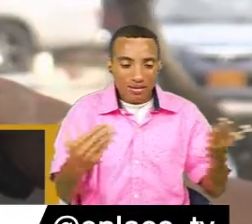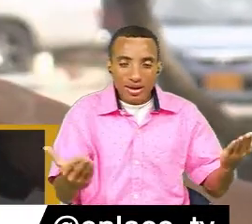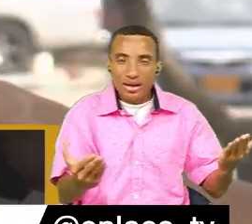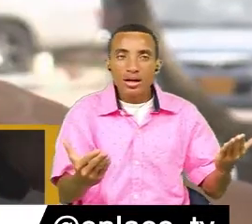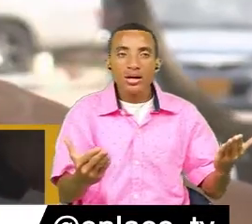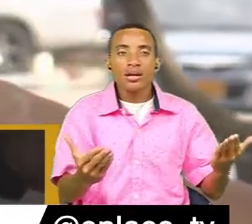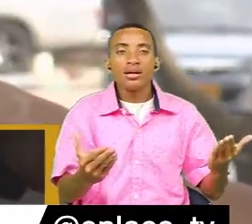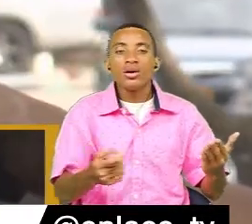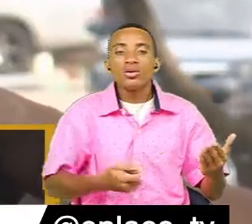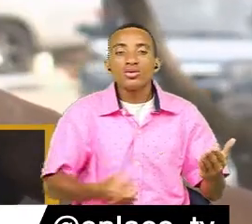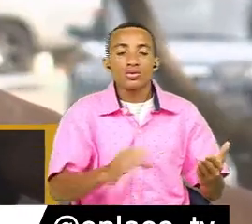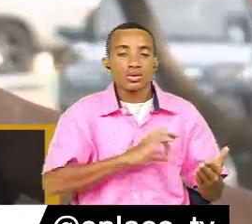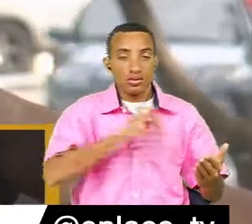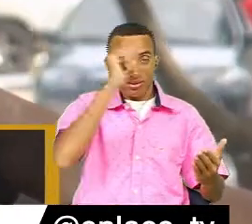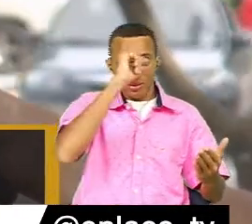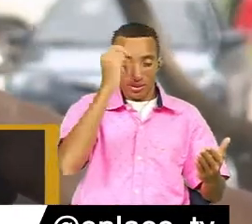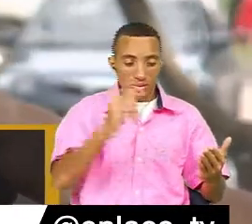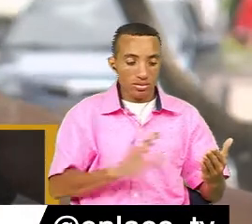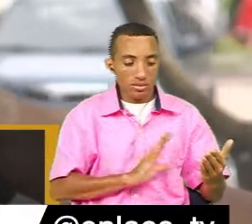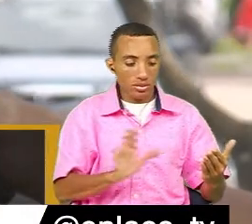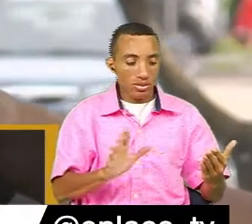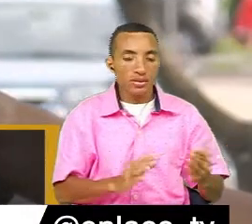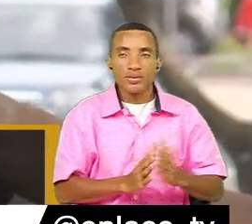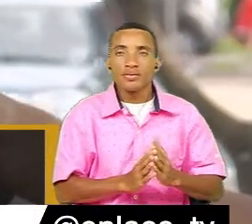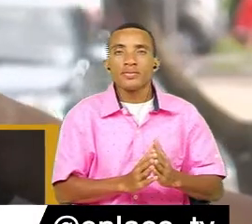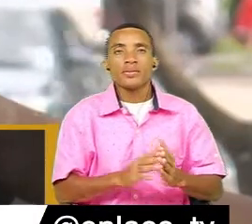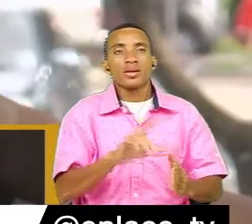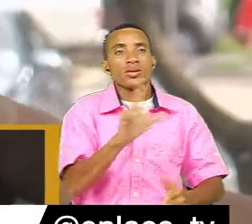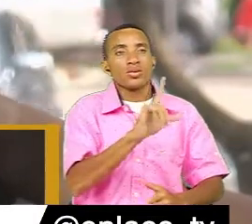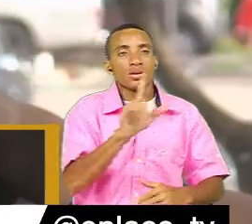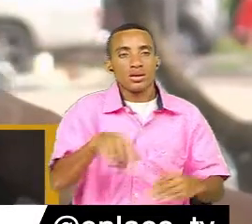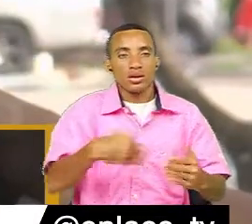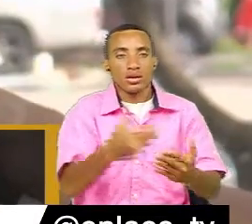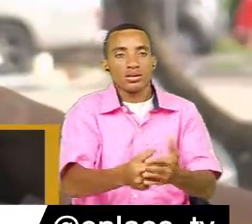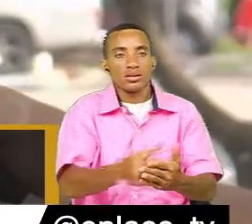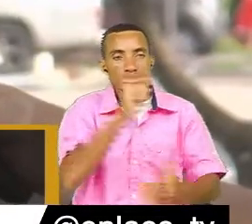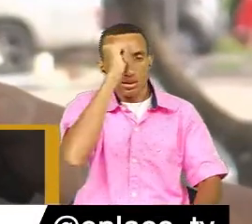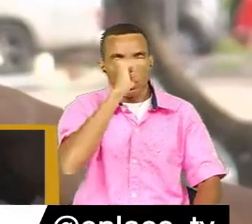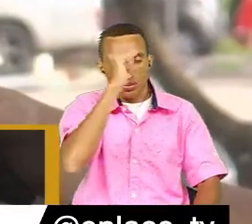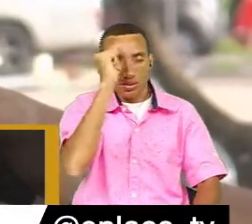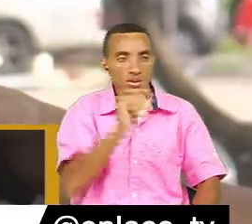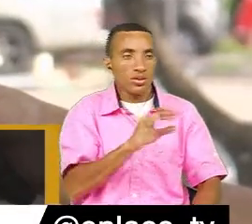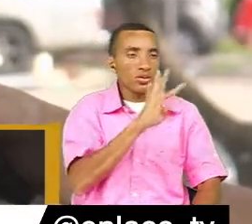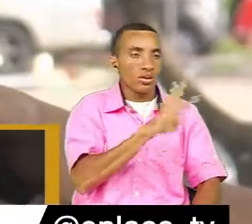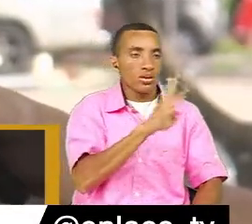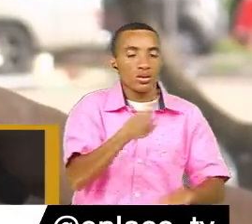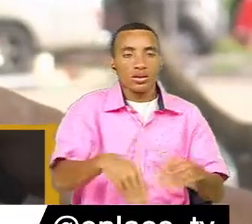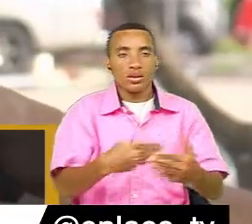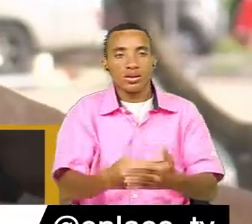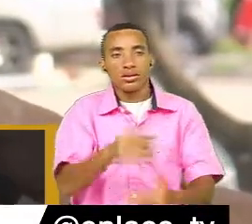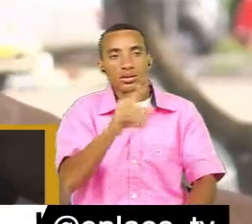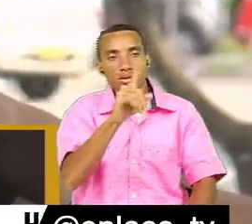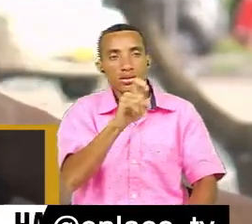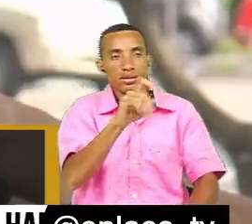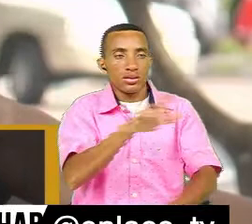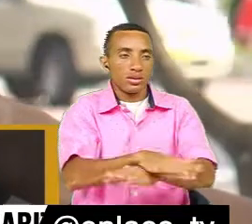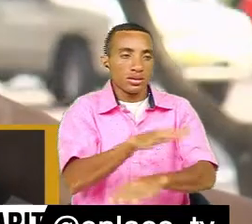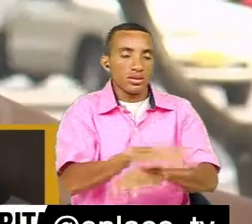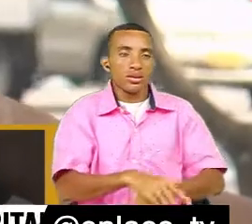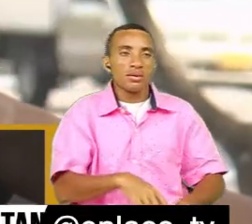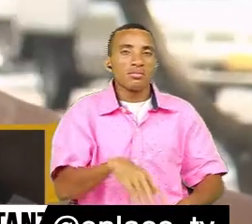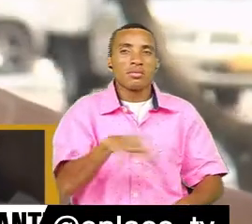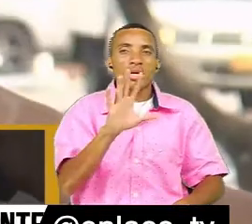semana, están abiertas solo del lunes a domingo, están abiertos de 4 a 6 de la tarde, pero la mayoría de las veces